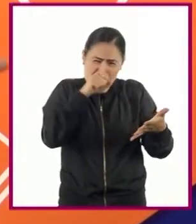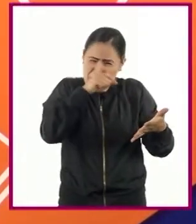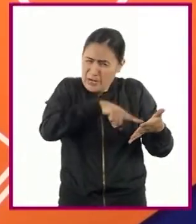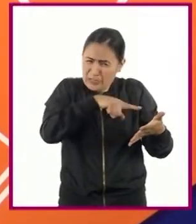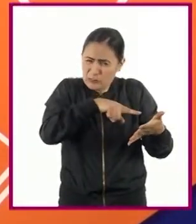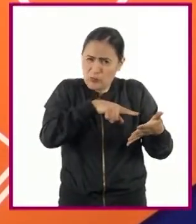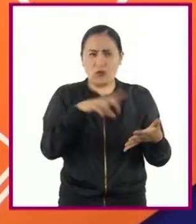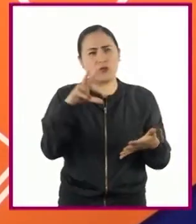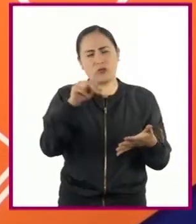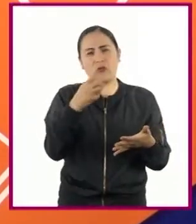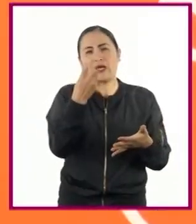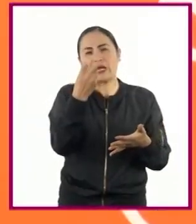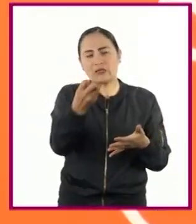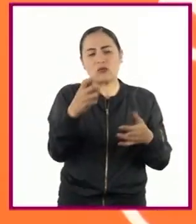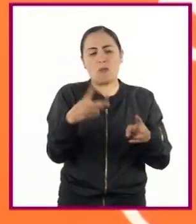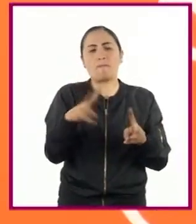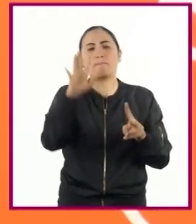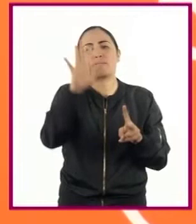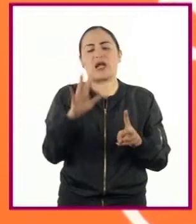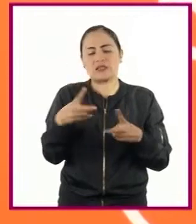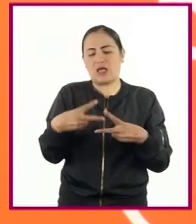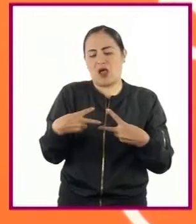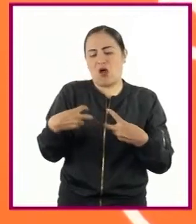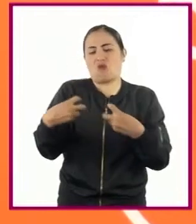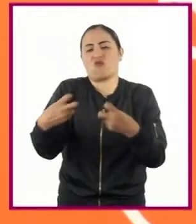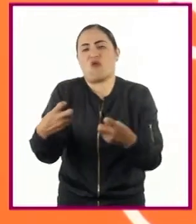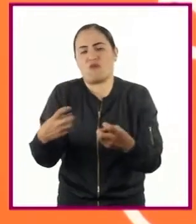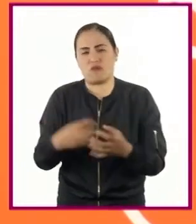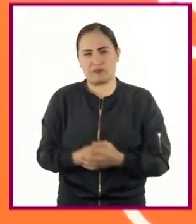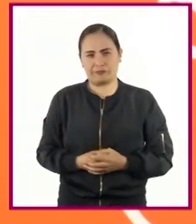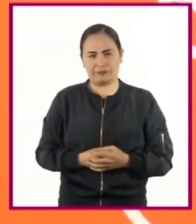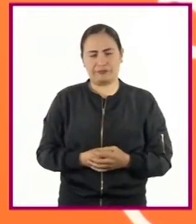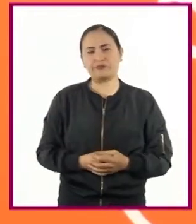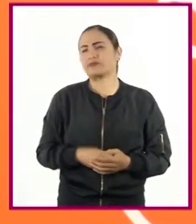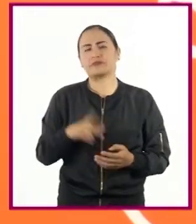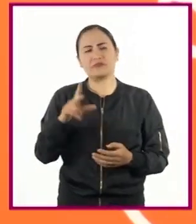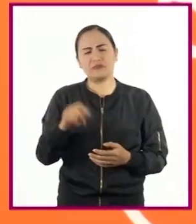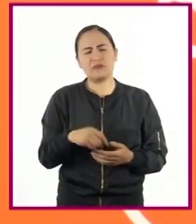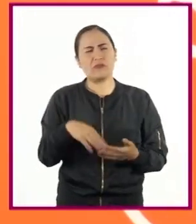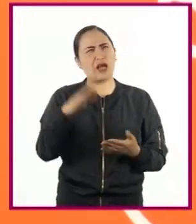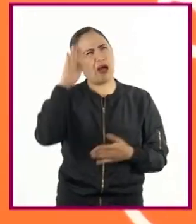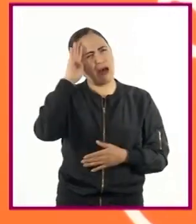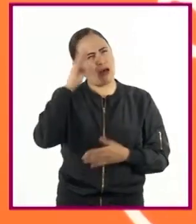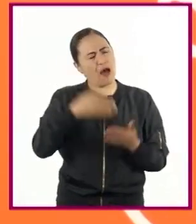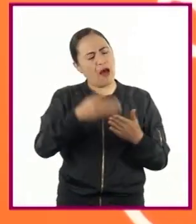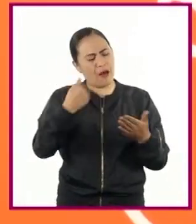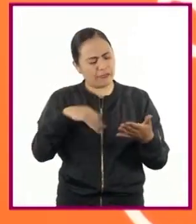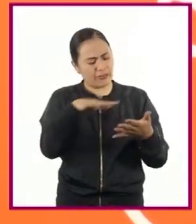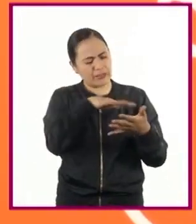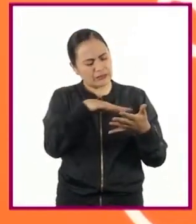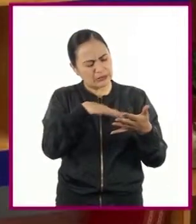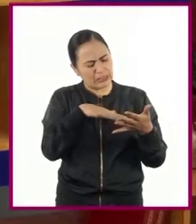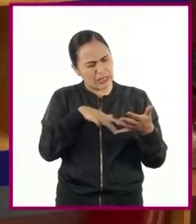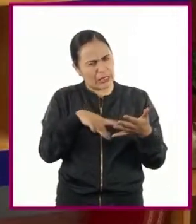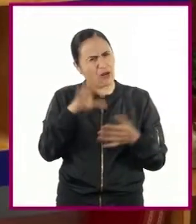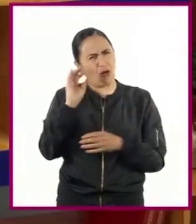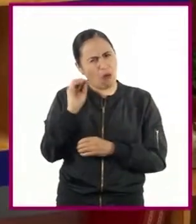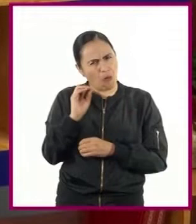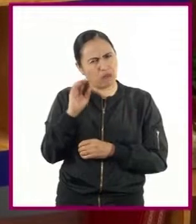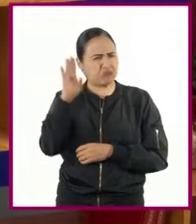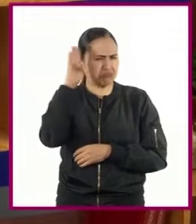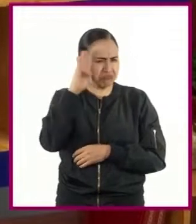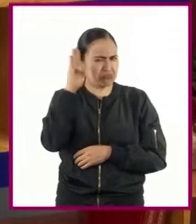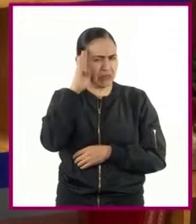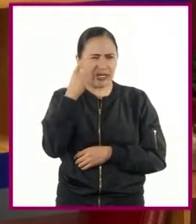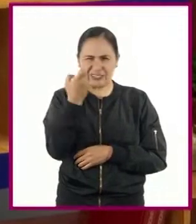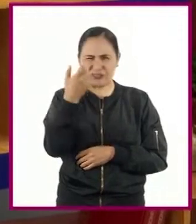implicaría un plagio, Enrique. Los tienen para hacer una lectura previa o para hacer una referencia si es necesario, y está señalado en